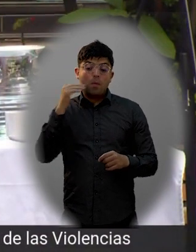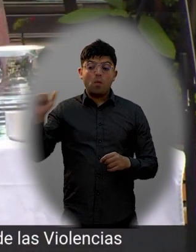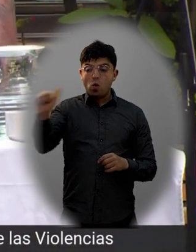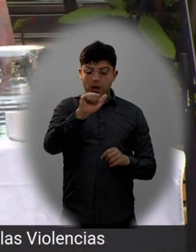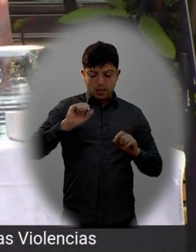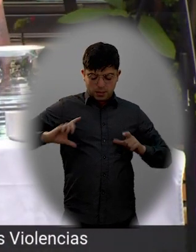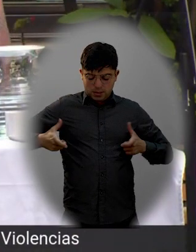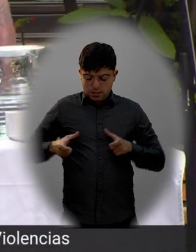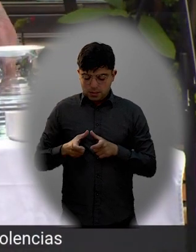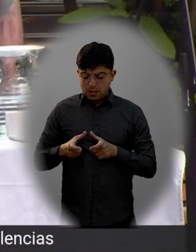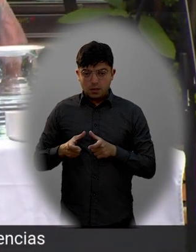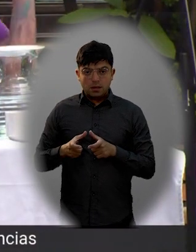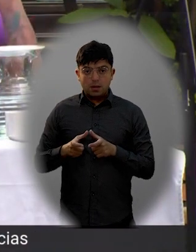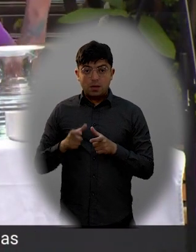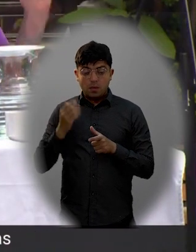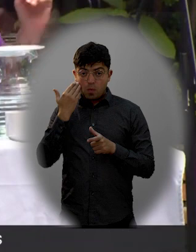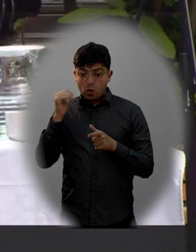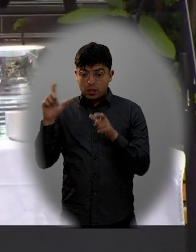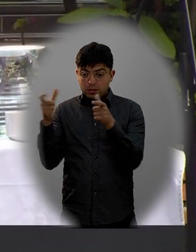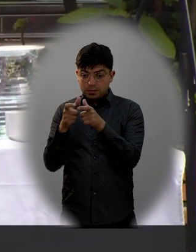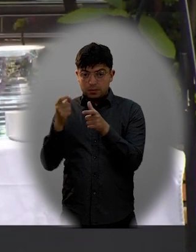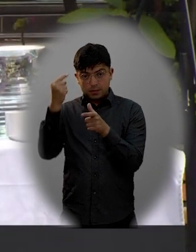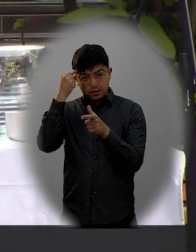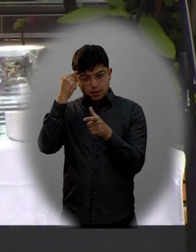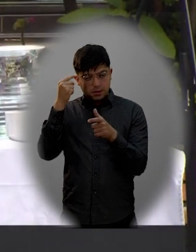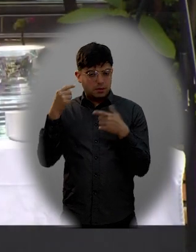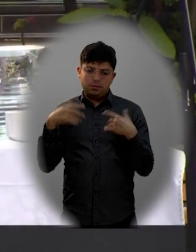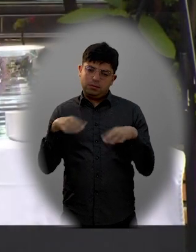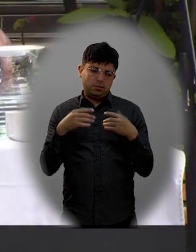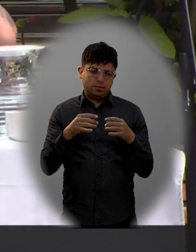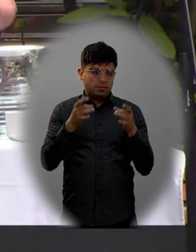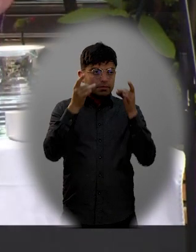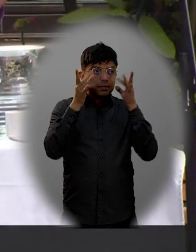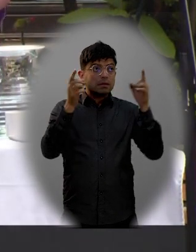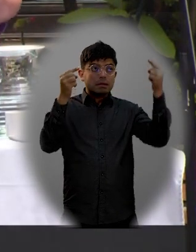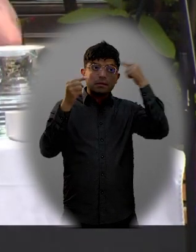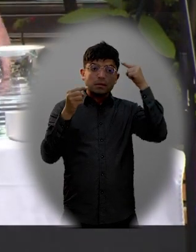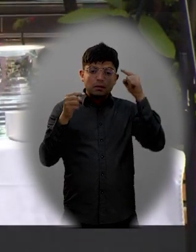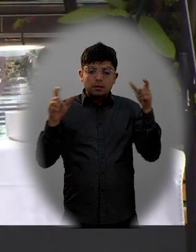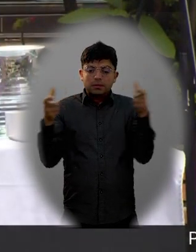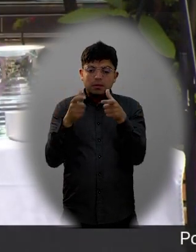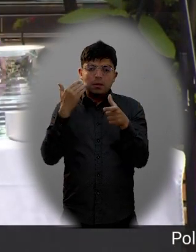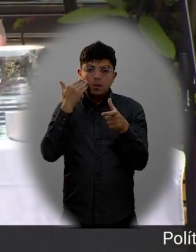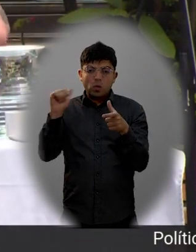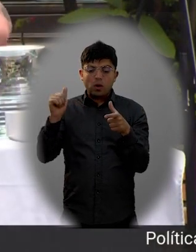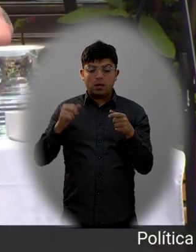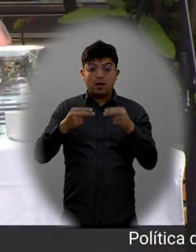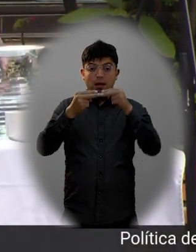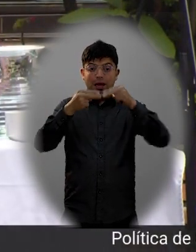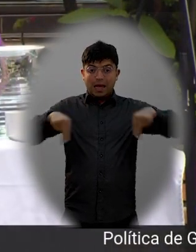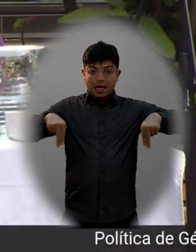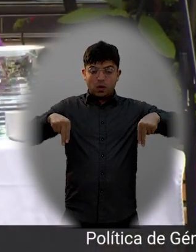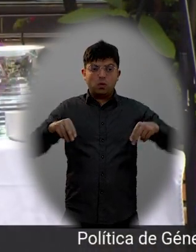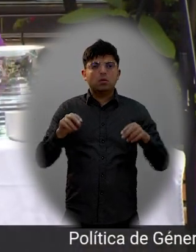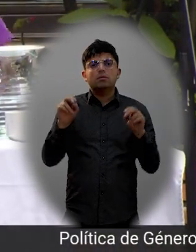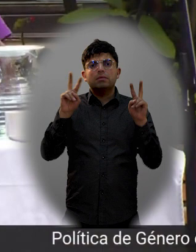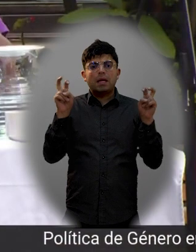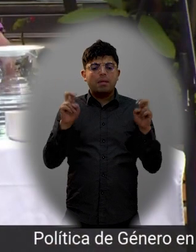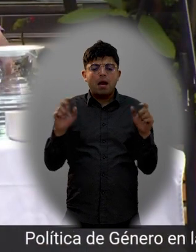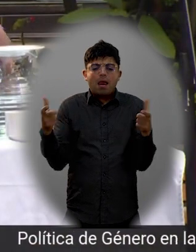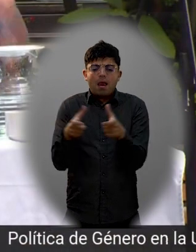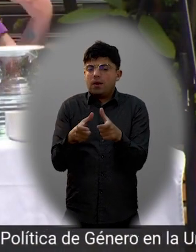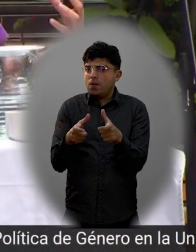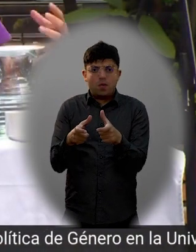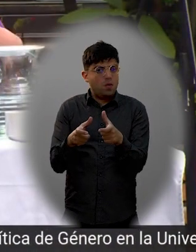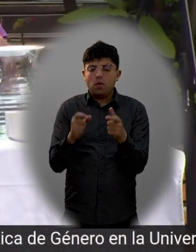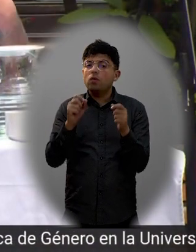minoría, eso es un error garrafal que se comete muchas veces, que hablar sobre el tema de género es algo minoritario, cuando es un